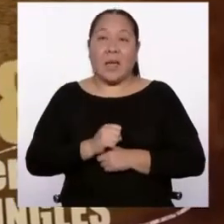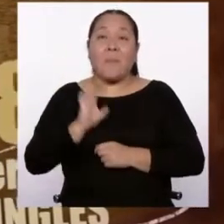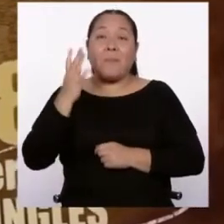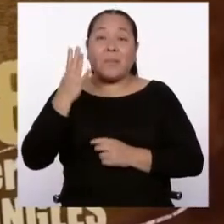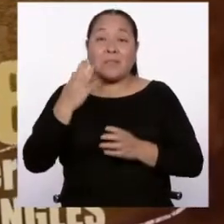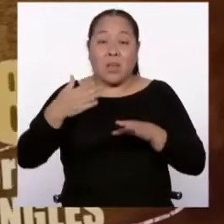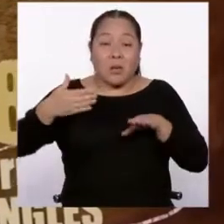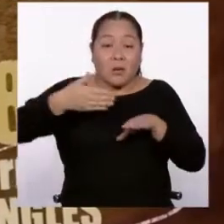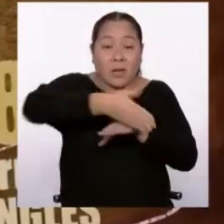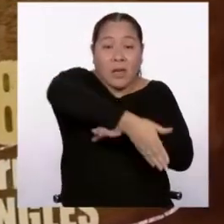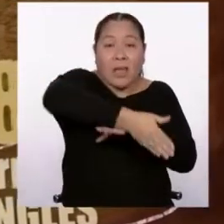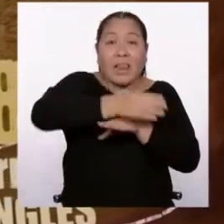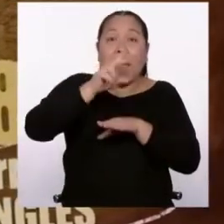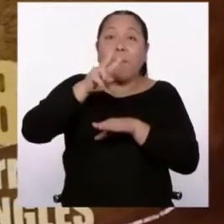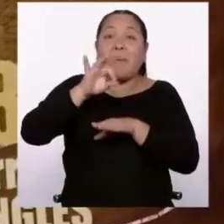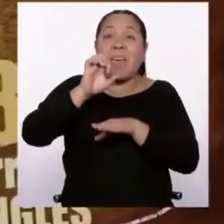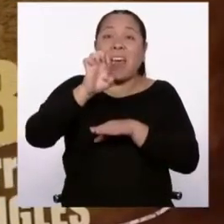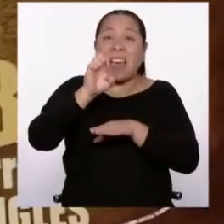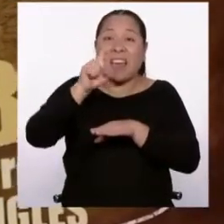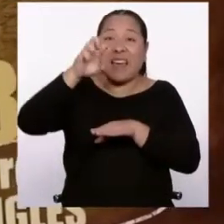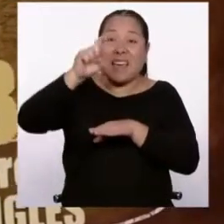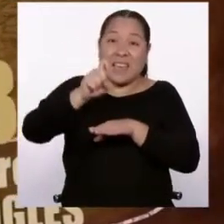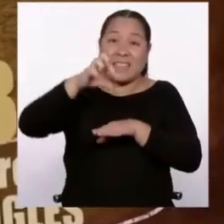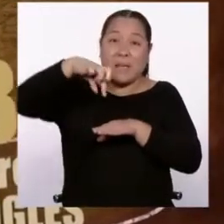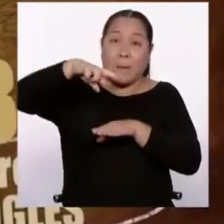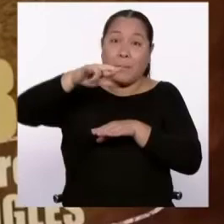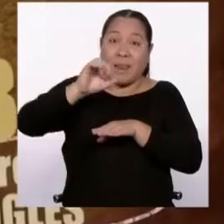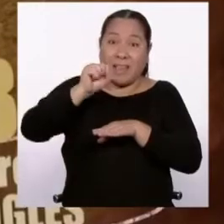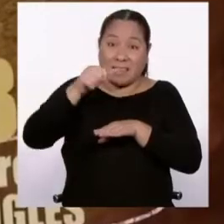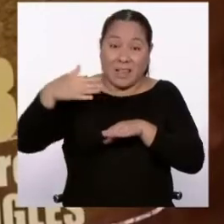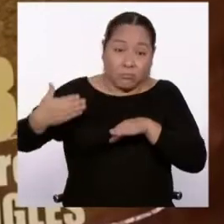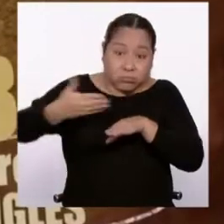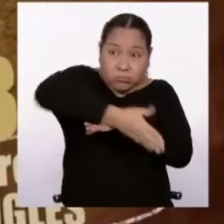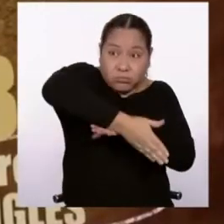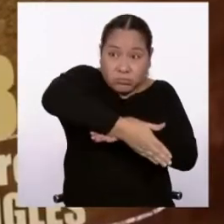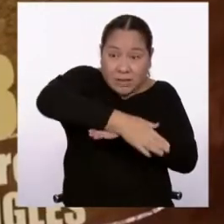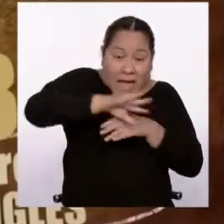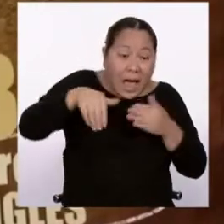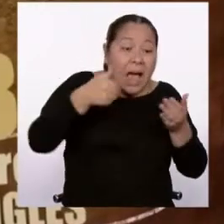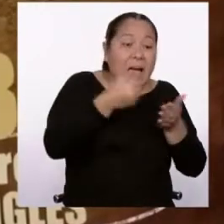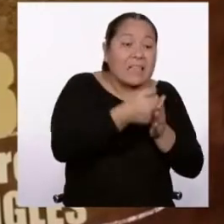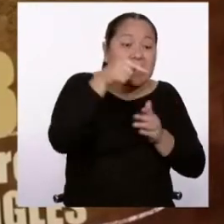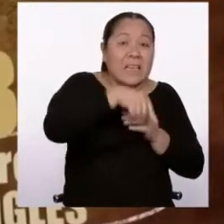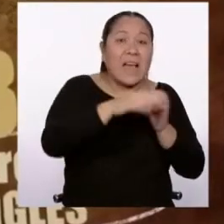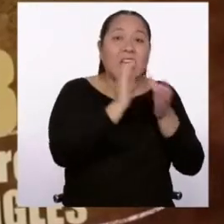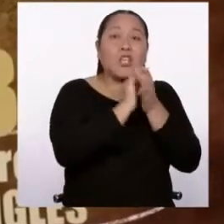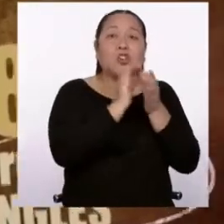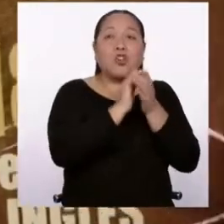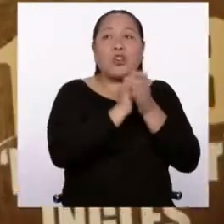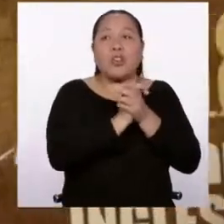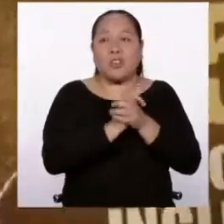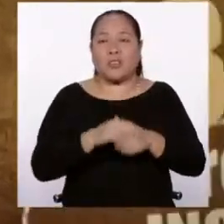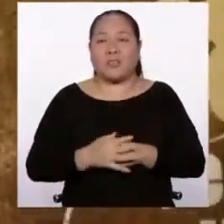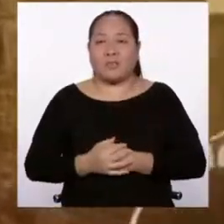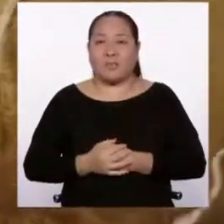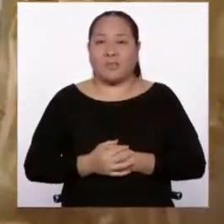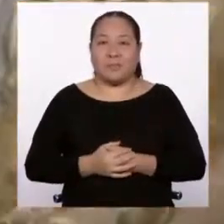del Paseo de la República hasta llegar al balneario de moda en aquellos tiempos, Chorrillos.